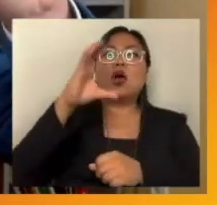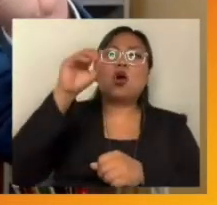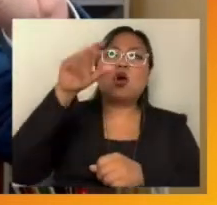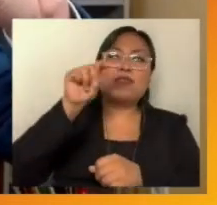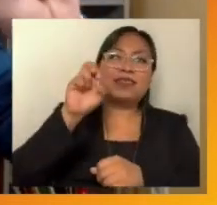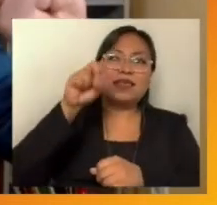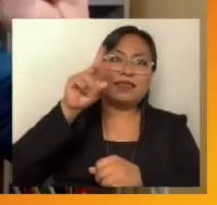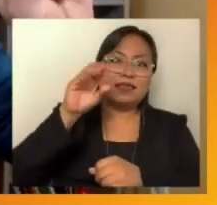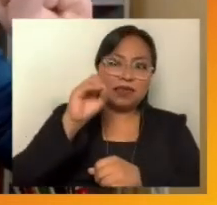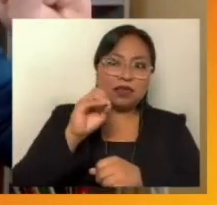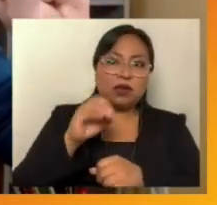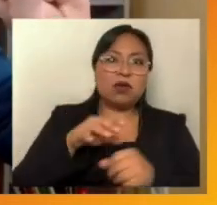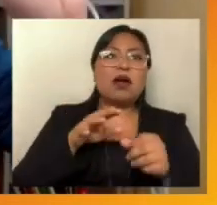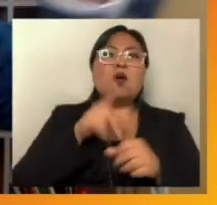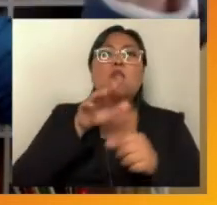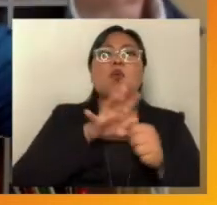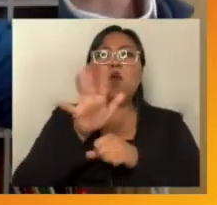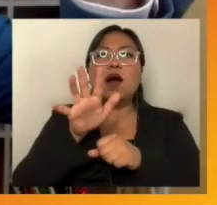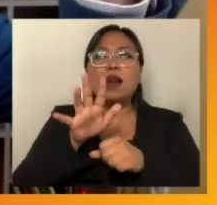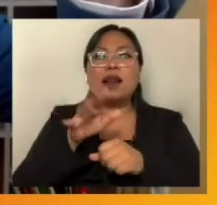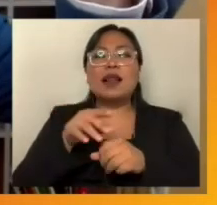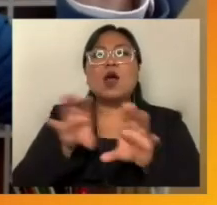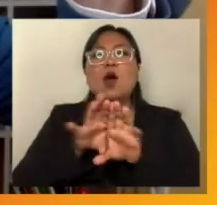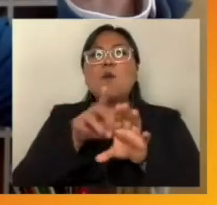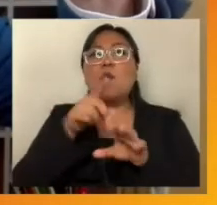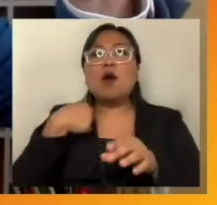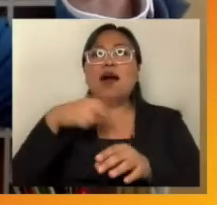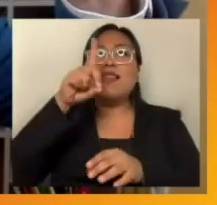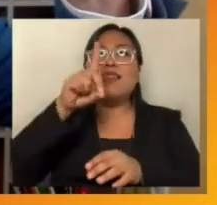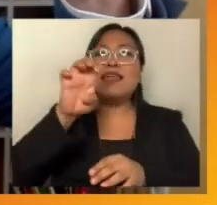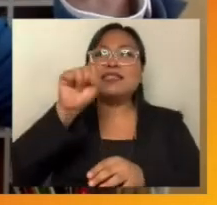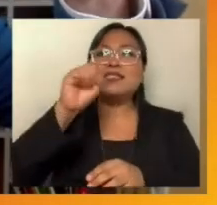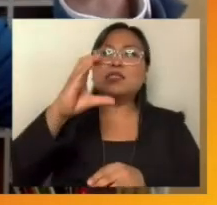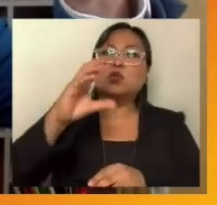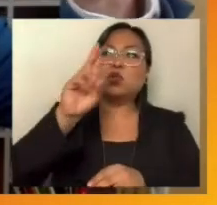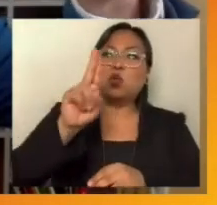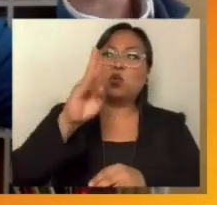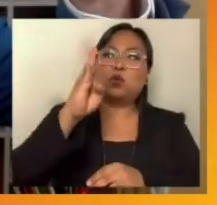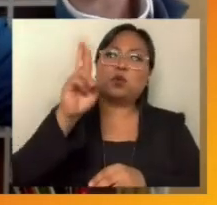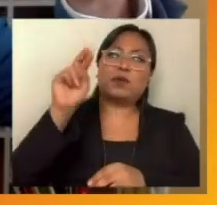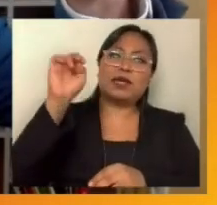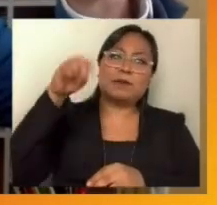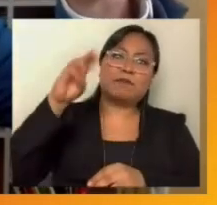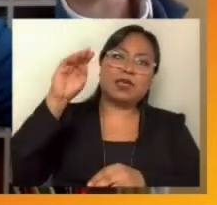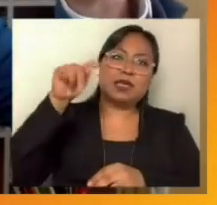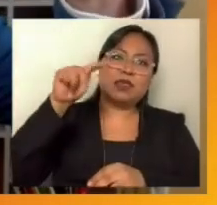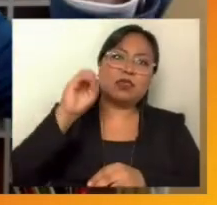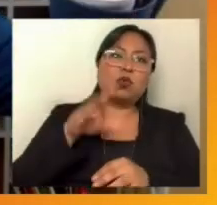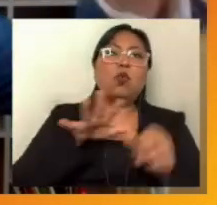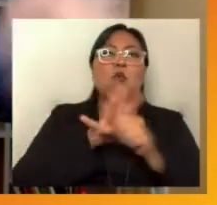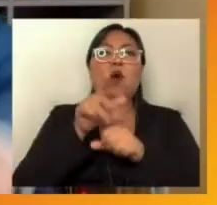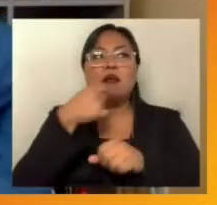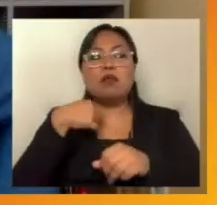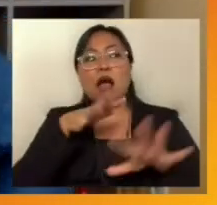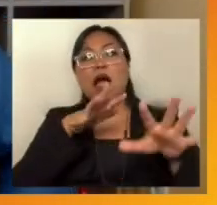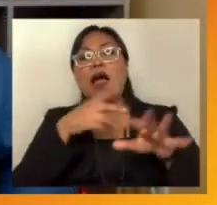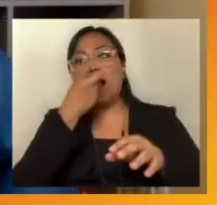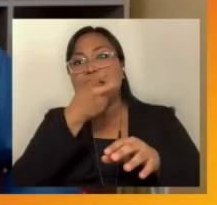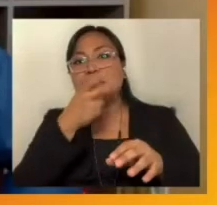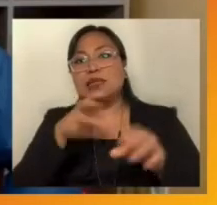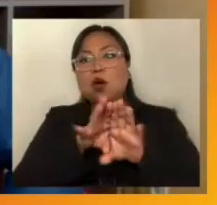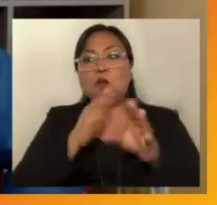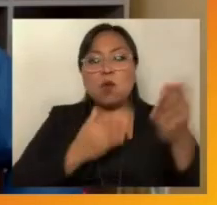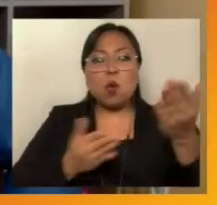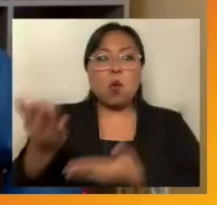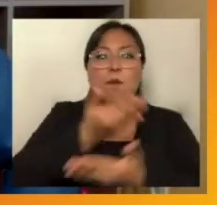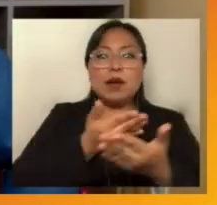premio. Vale, eso los hace todo el mundo. Pero fíjate qué contenidos de descubrimiento puedes hacer. ¿Cómo es un día en